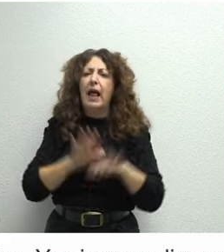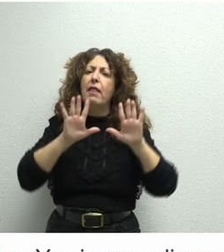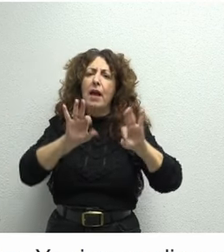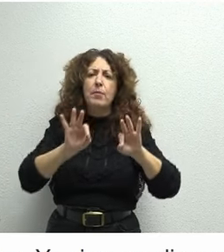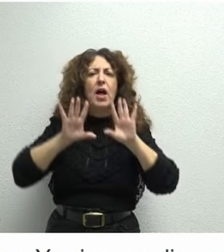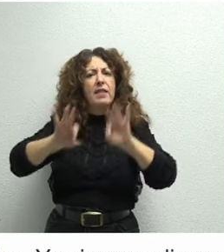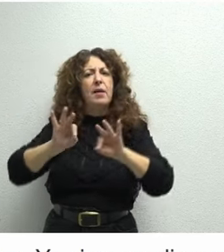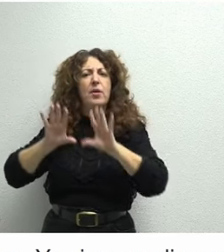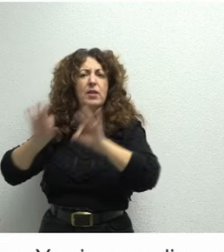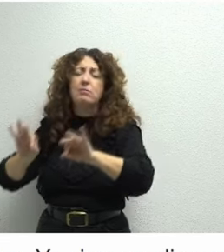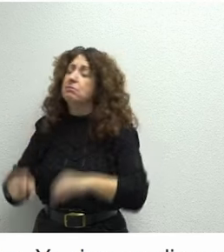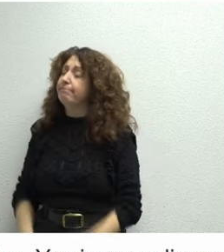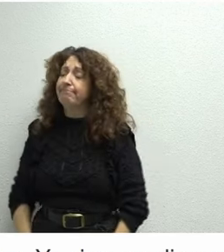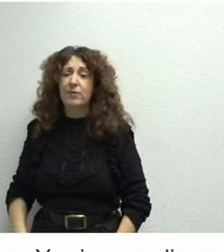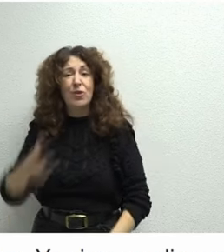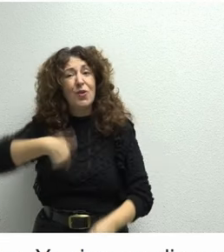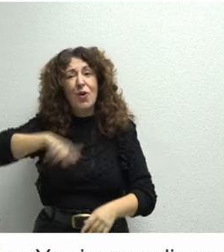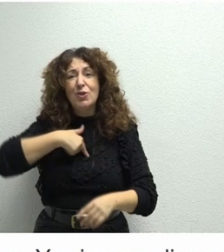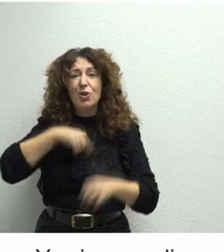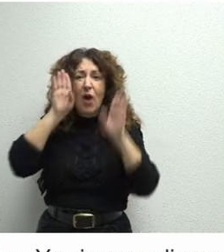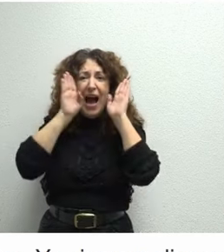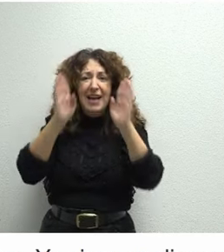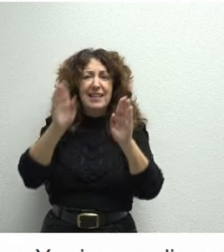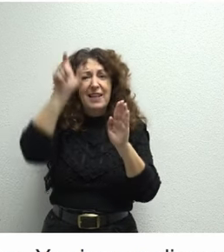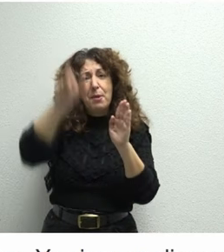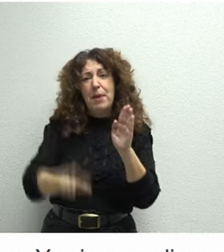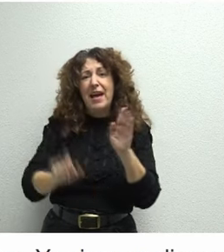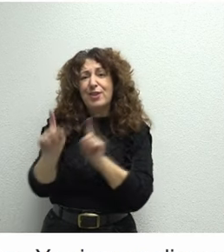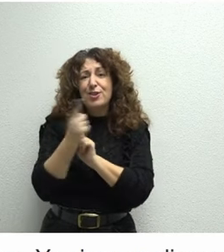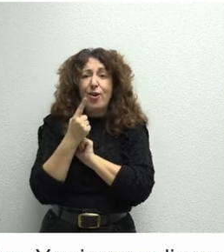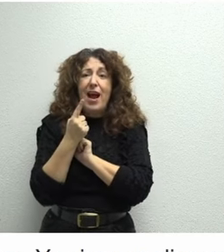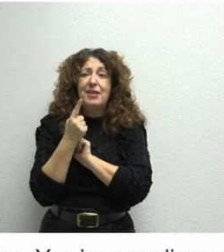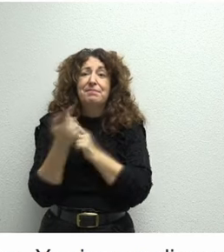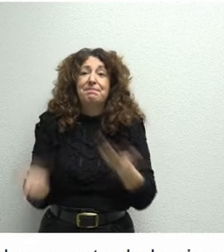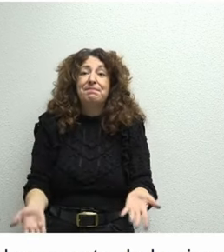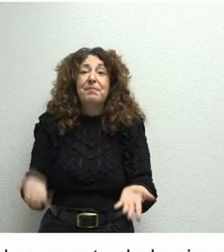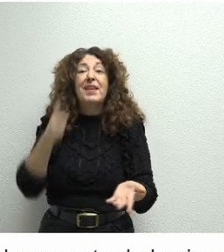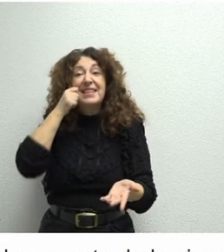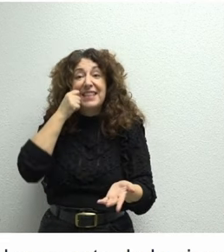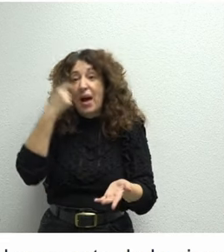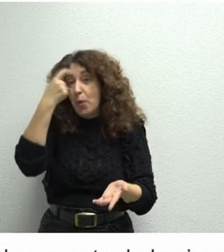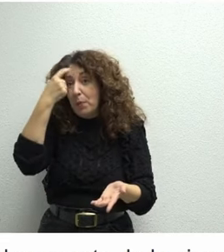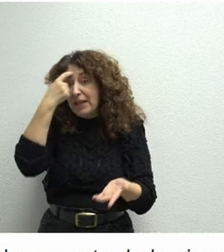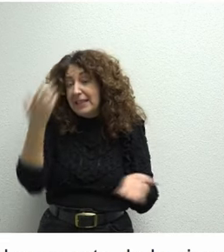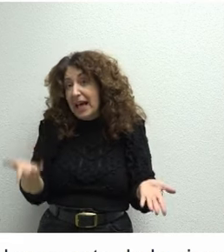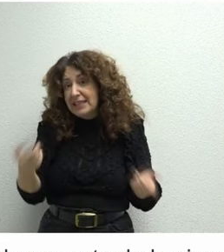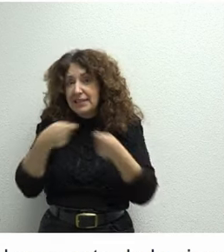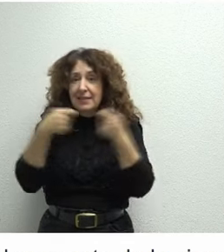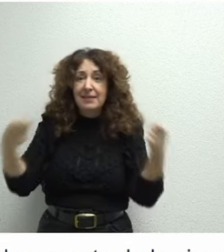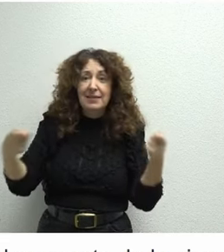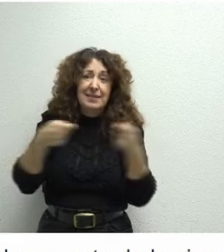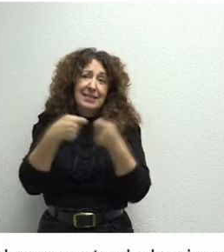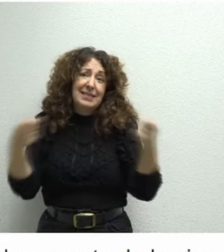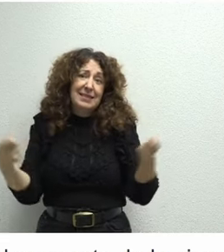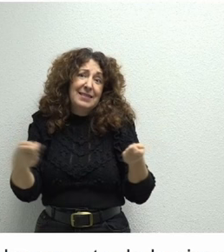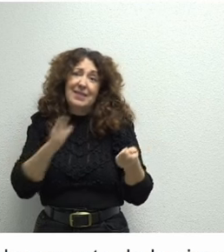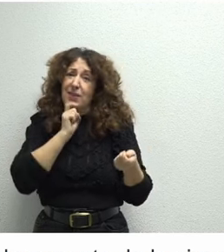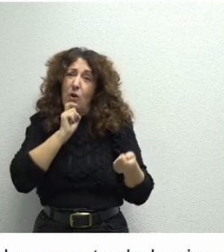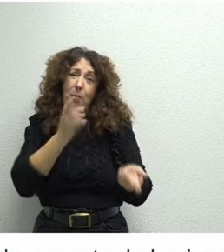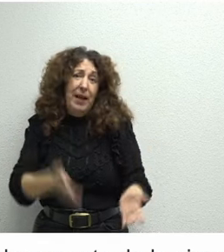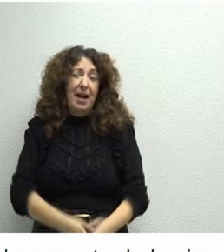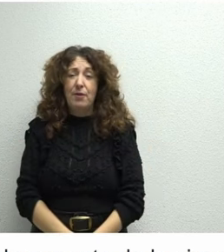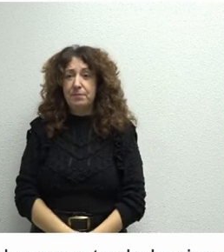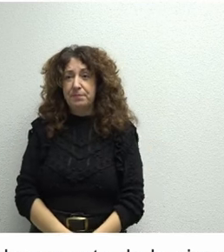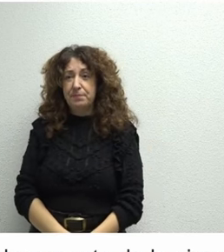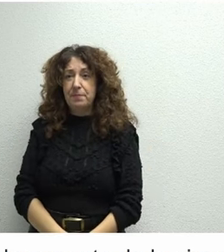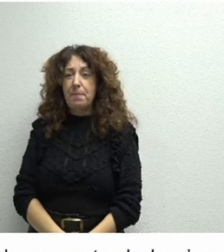si estamos para atender a personas no y y sabemos que en Salud Mental esto a veces todavía es más complicado todavía